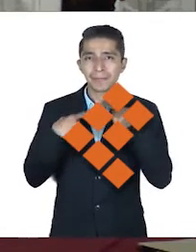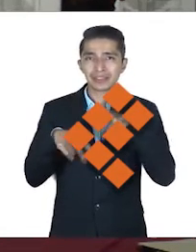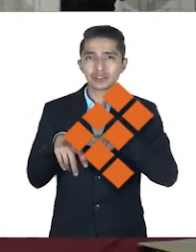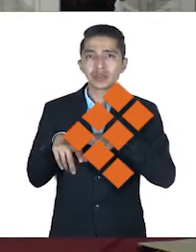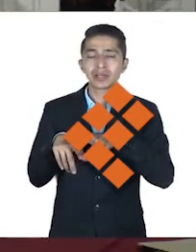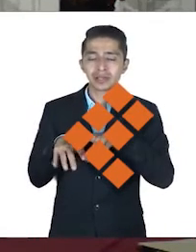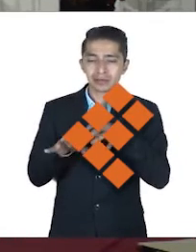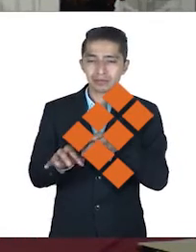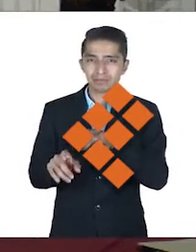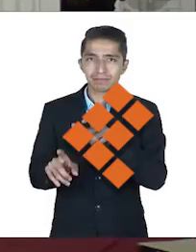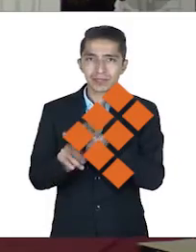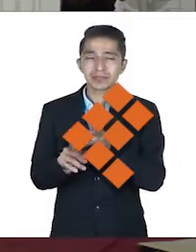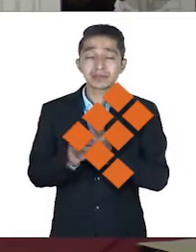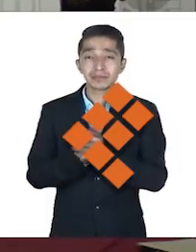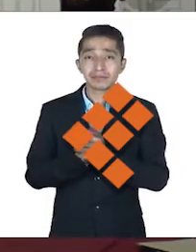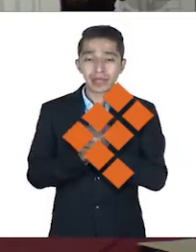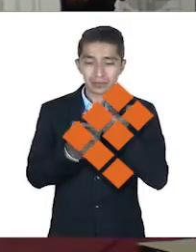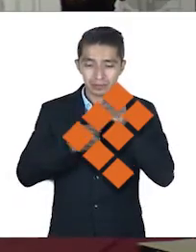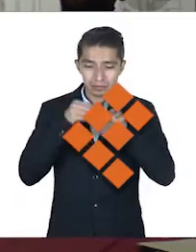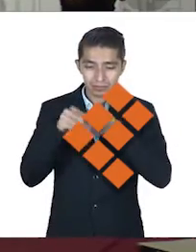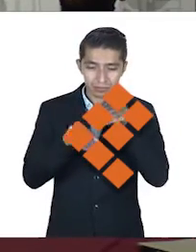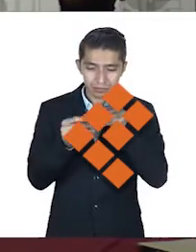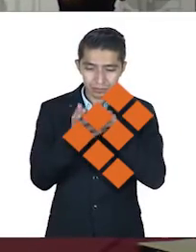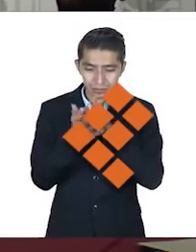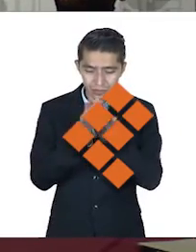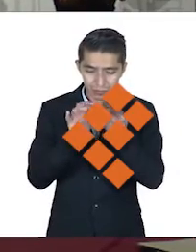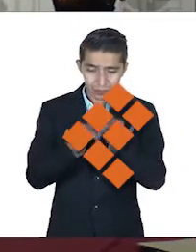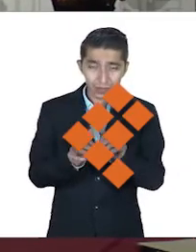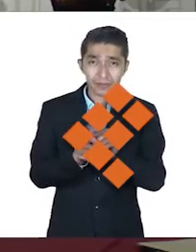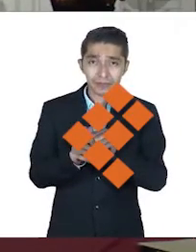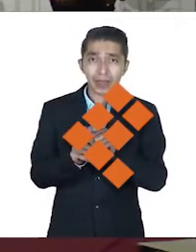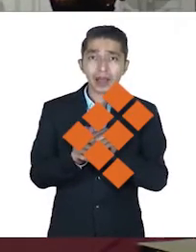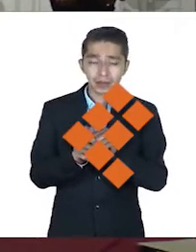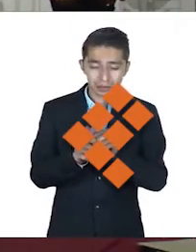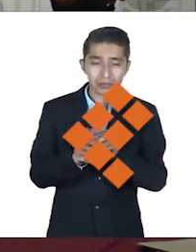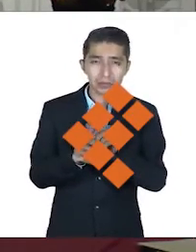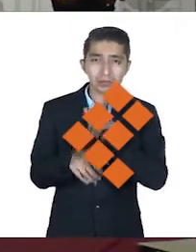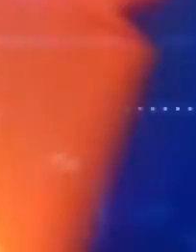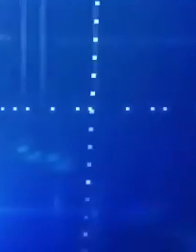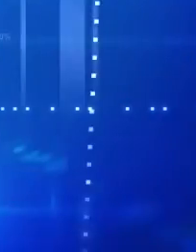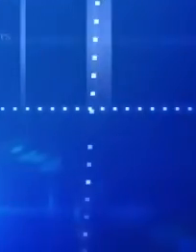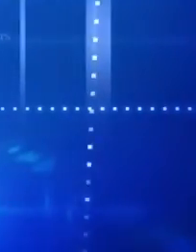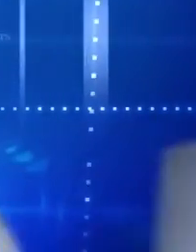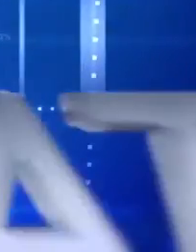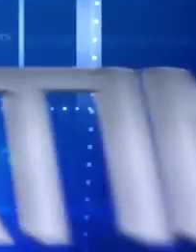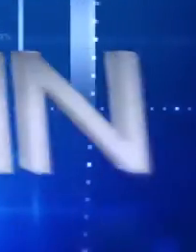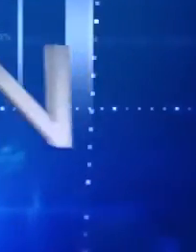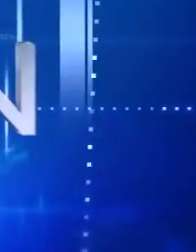Personales. Con información de Rebeca Hernández Marín, Agencia Cuadratín.